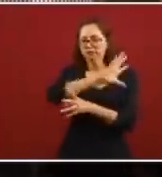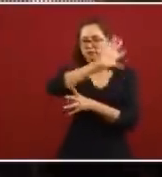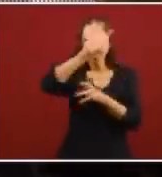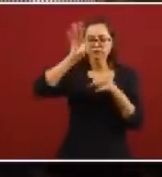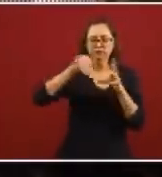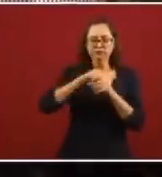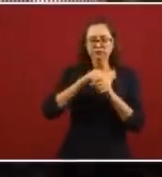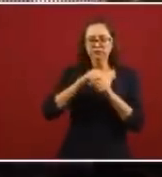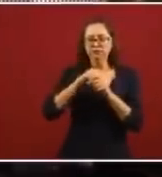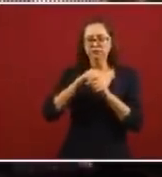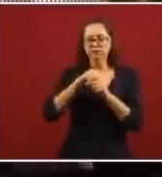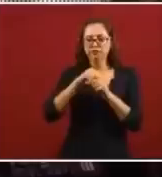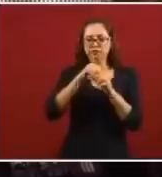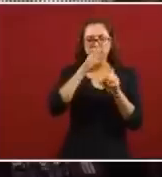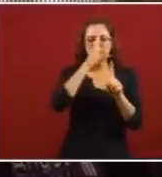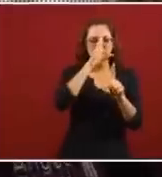cada